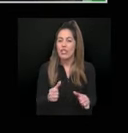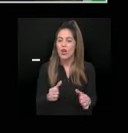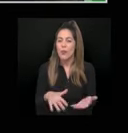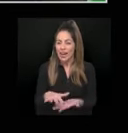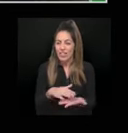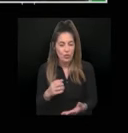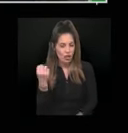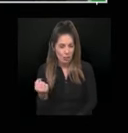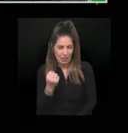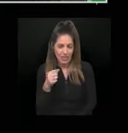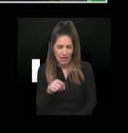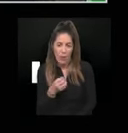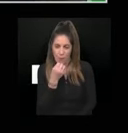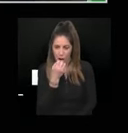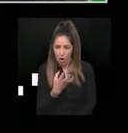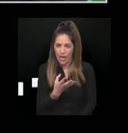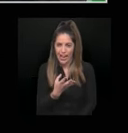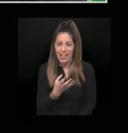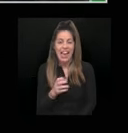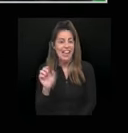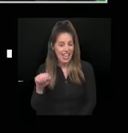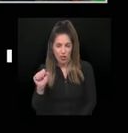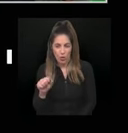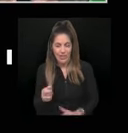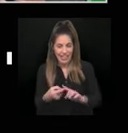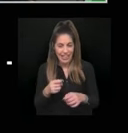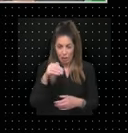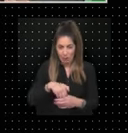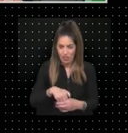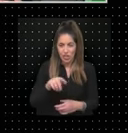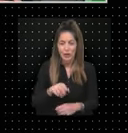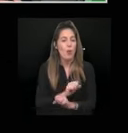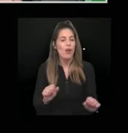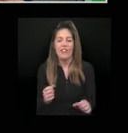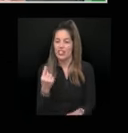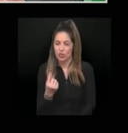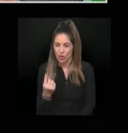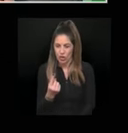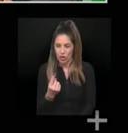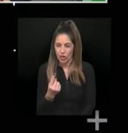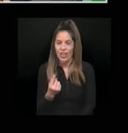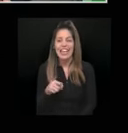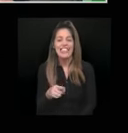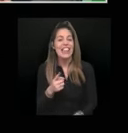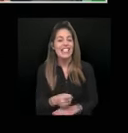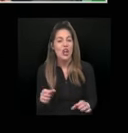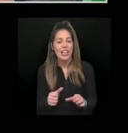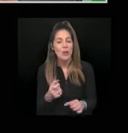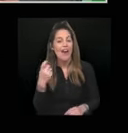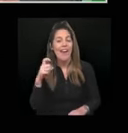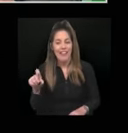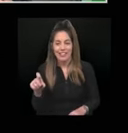era importante para él mejorar las encuestas en cuanto al plebiscito que se venía, pero no la puede haber tomado solo. La tomó porque